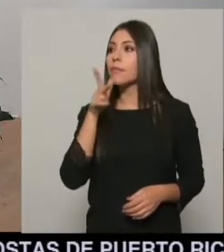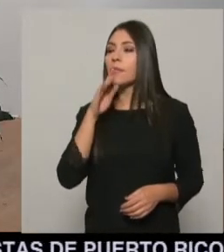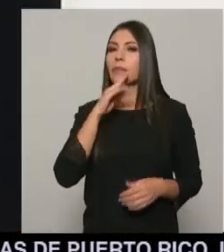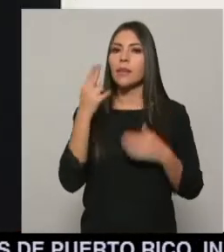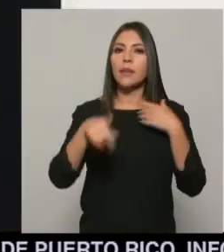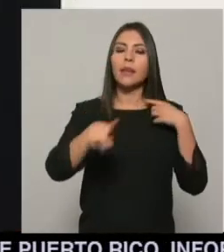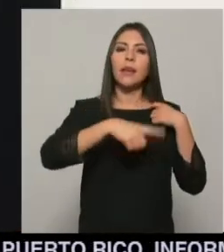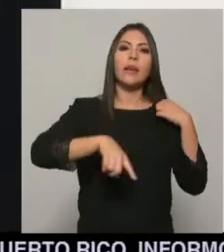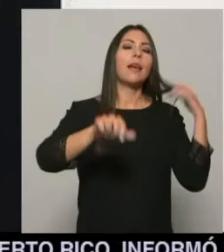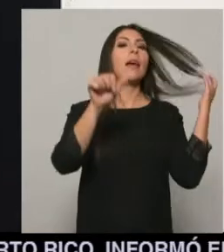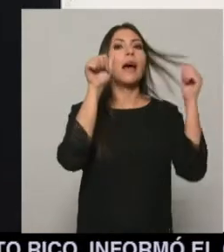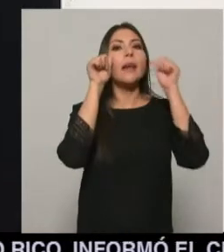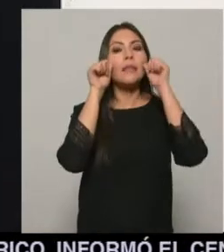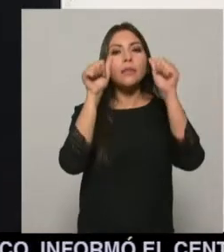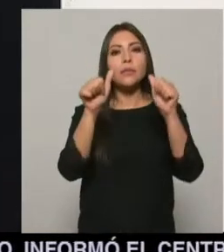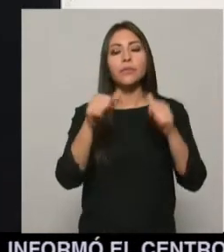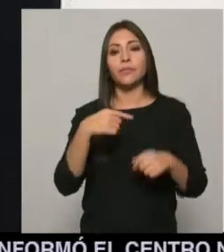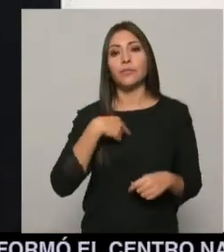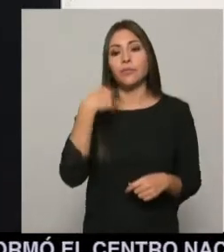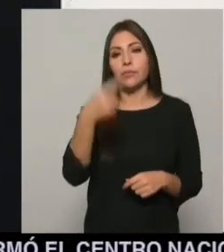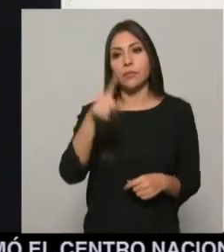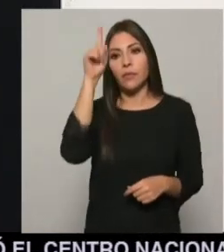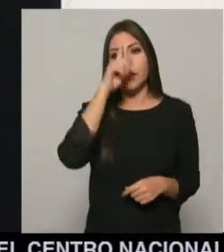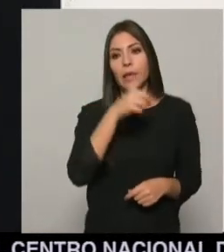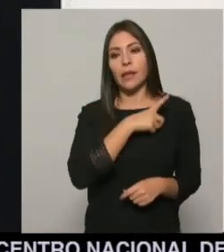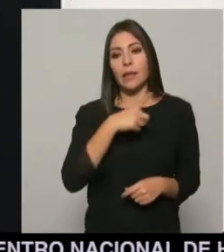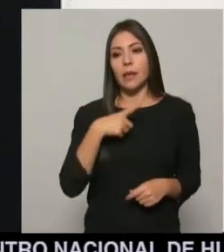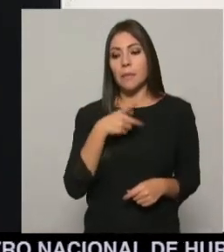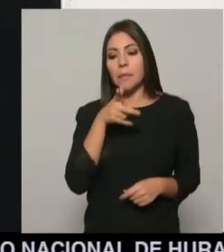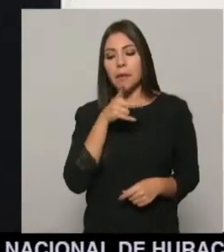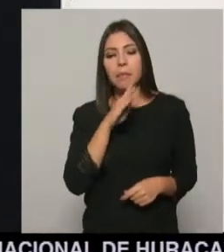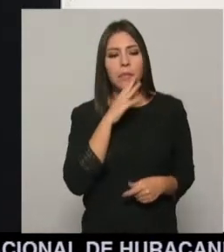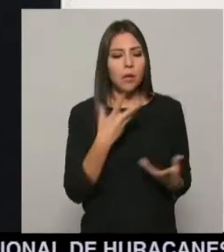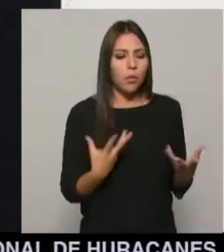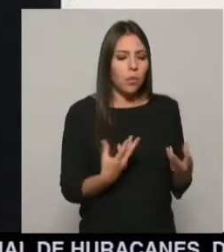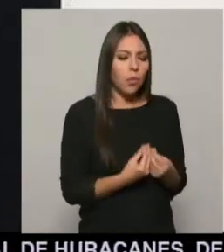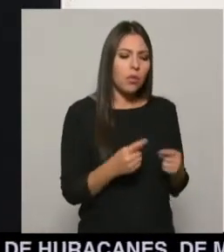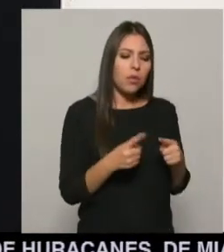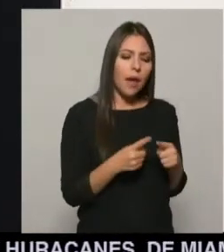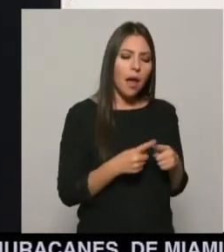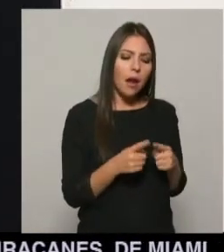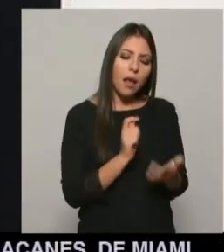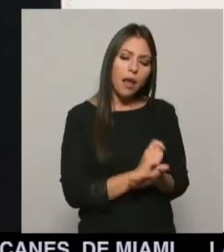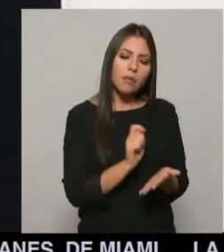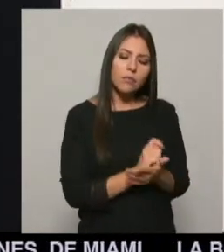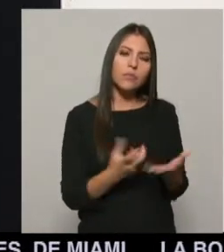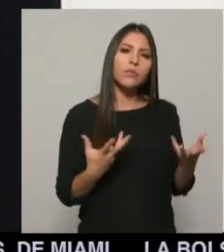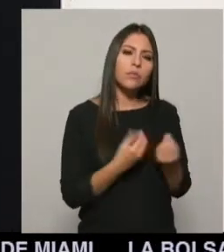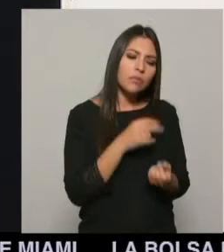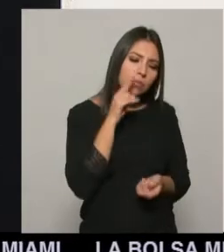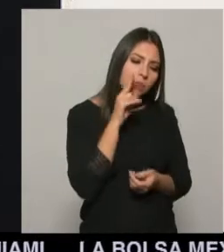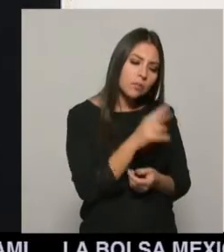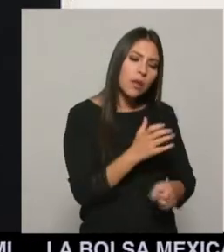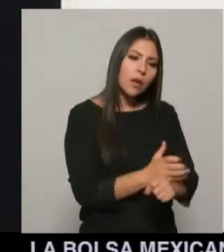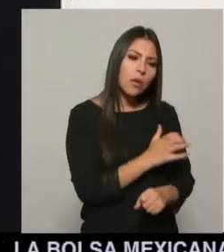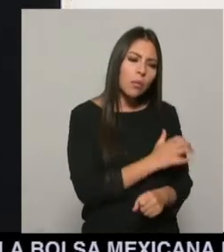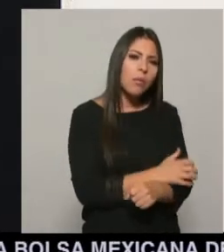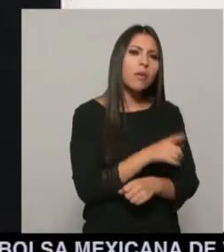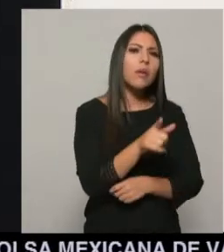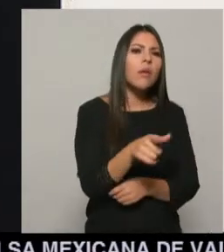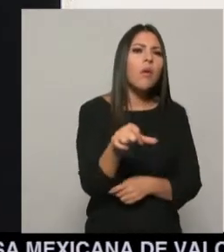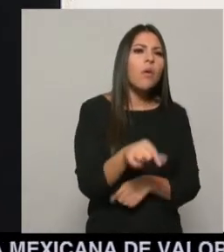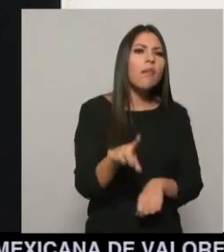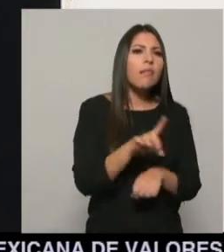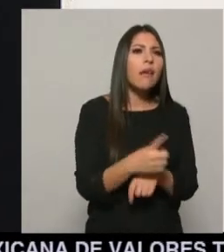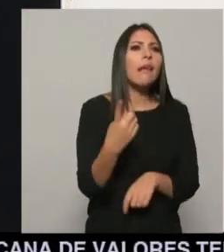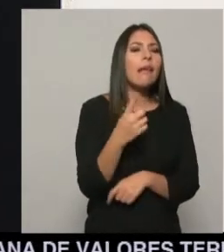¿no? Bueno, una sugerencia es que hagan la tarea con ellos, que platiquen cómo les fue en su día, qué vieron, qué les gustó, qué